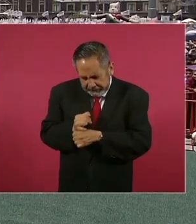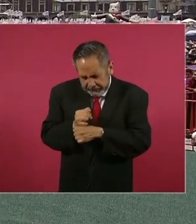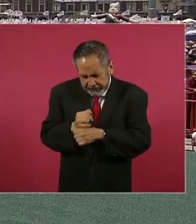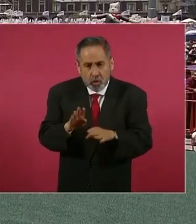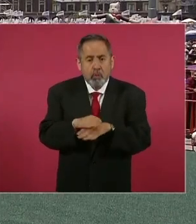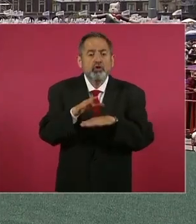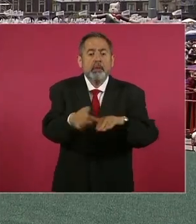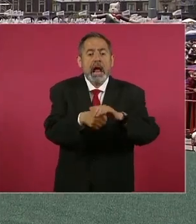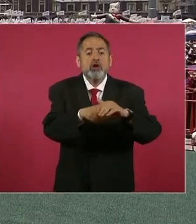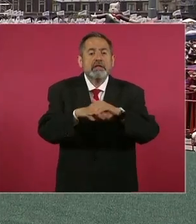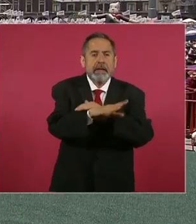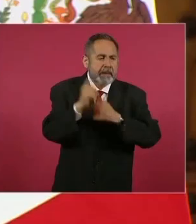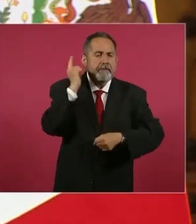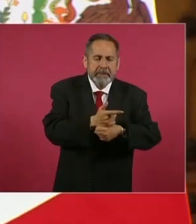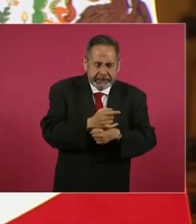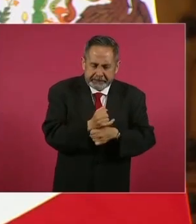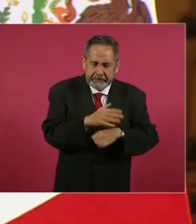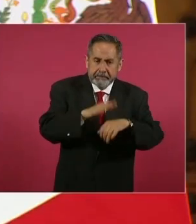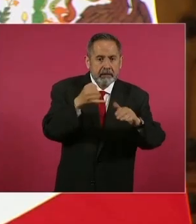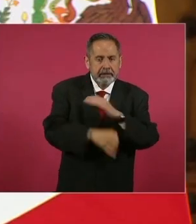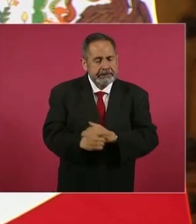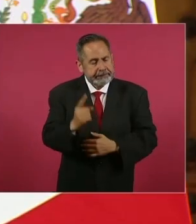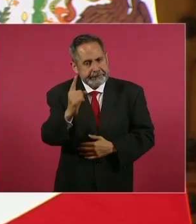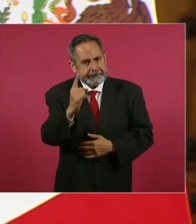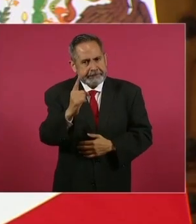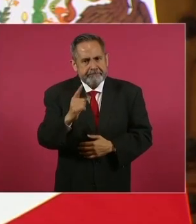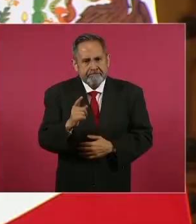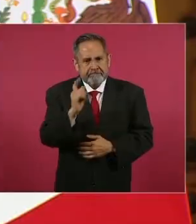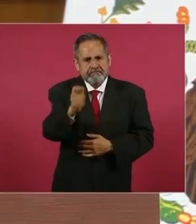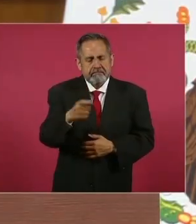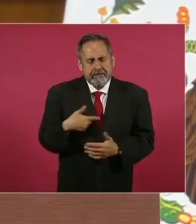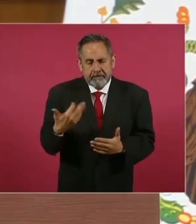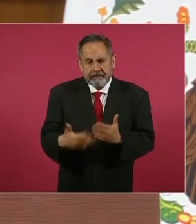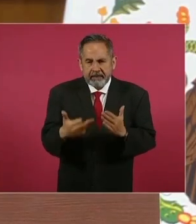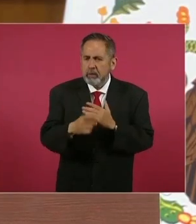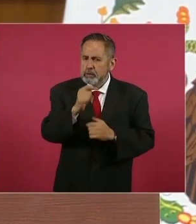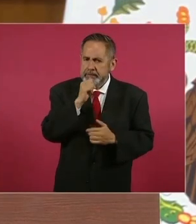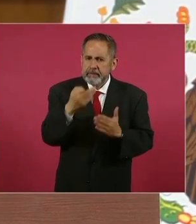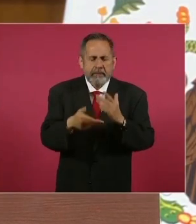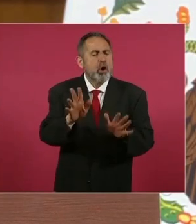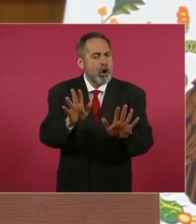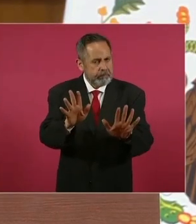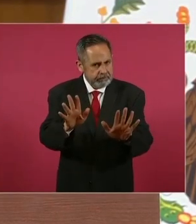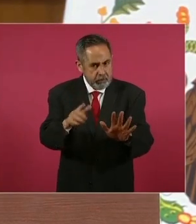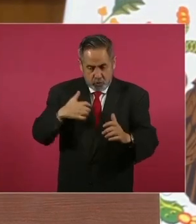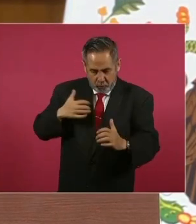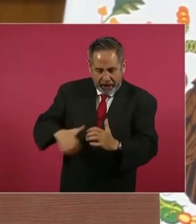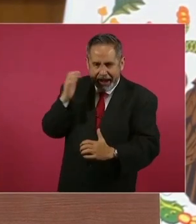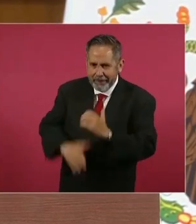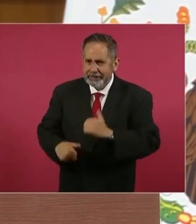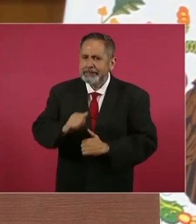jóvenes de Ayotzinapa esa es una asignatura pendiente pero todavía no termino